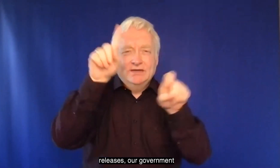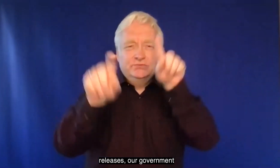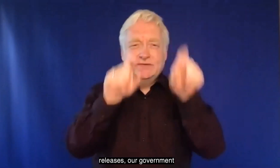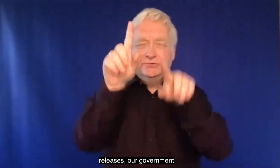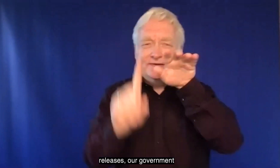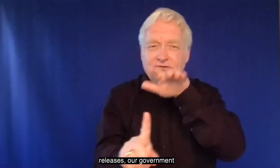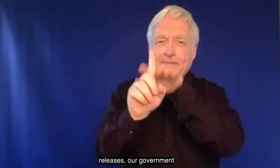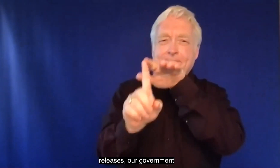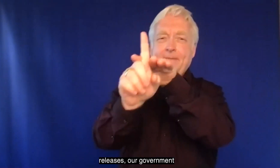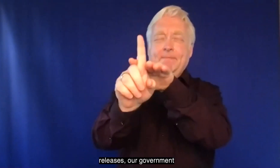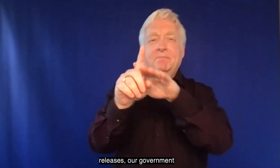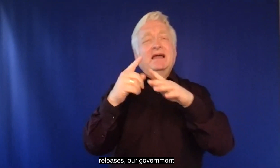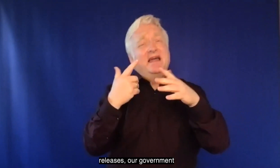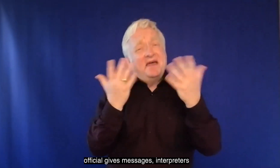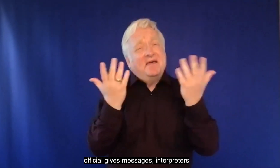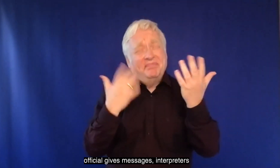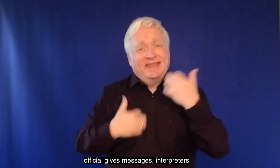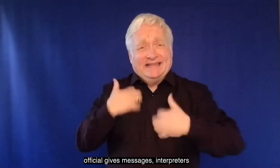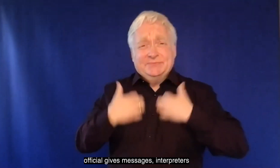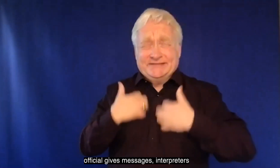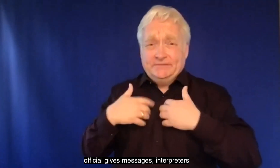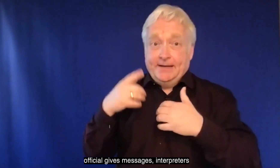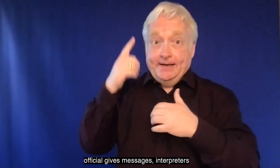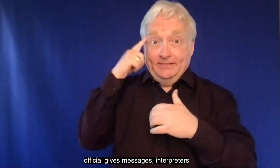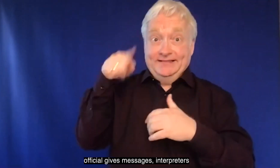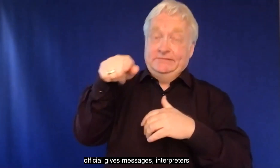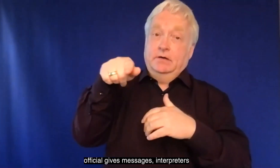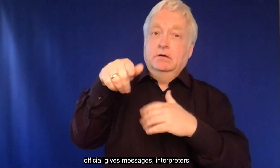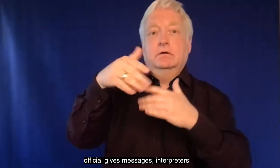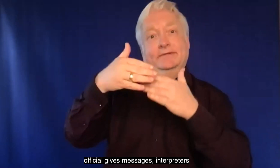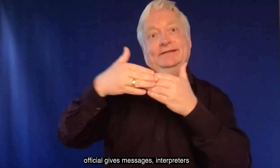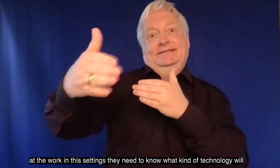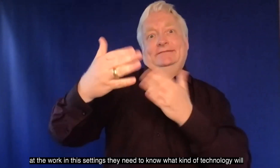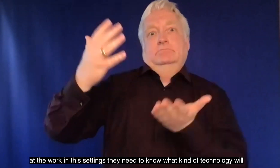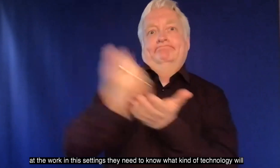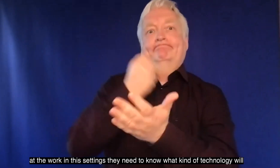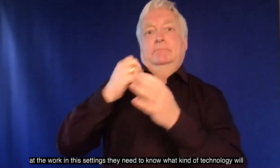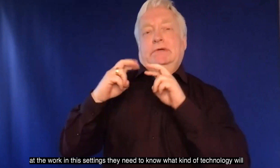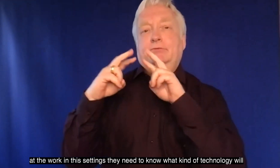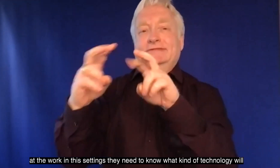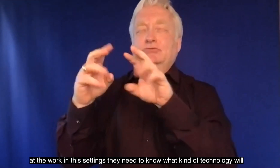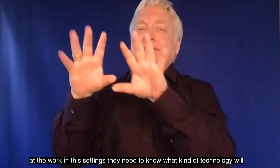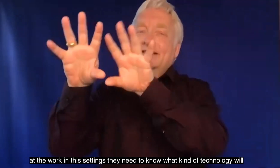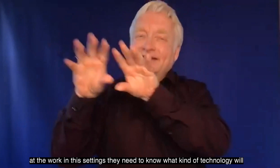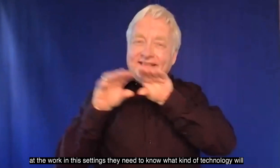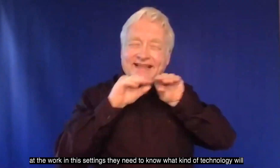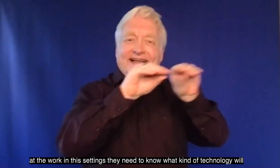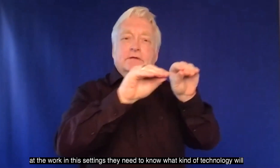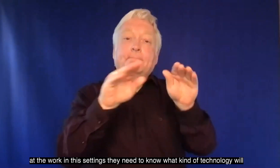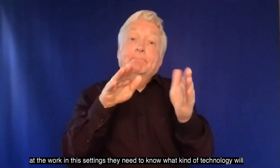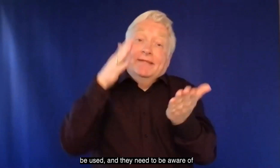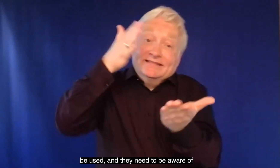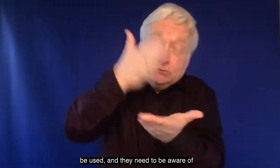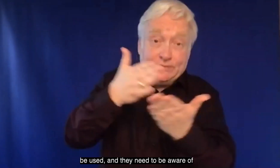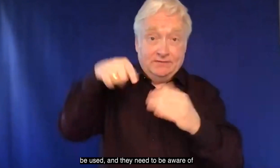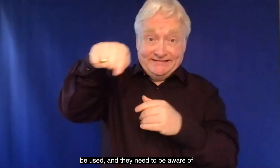con la tecnología, tienen que estar familiarizadas con cómo hacer uso de todos esos recursos de una manera eficiente. Entonces,